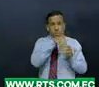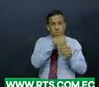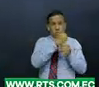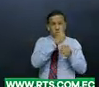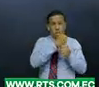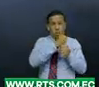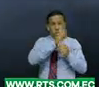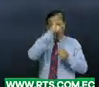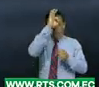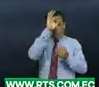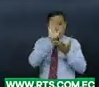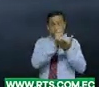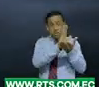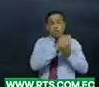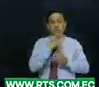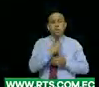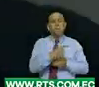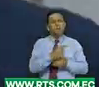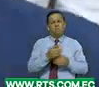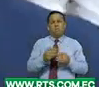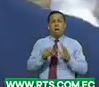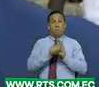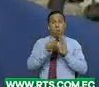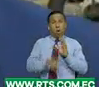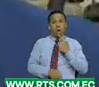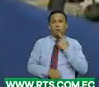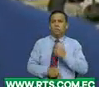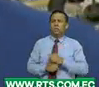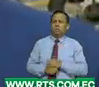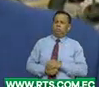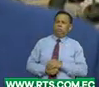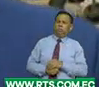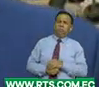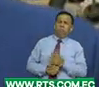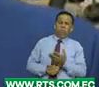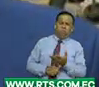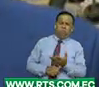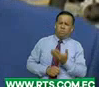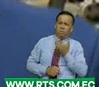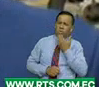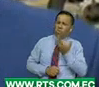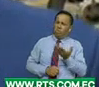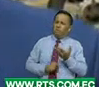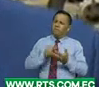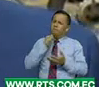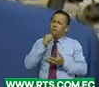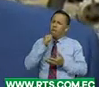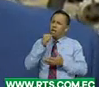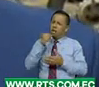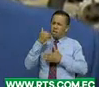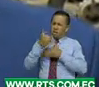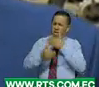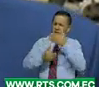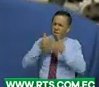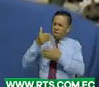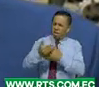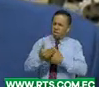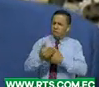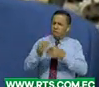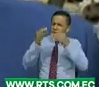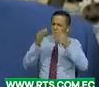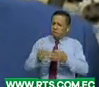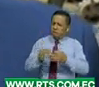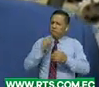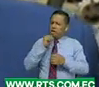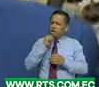se ha seguido el debido proceso se confunde la actividad propia de la administración del hospital los